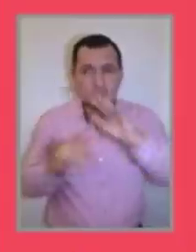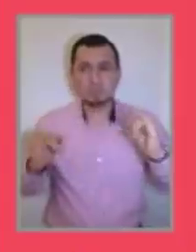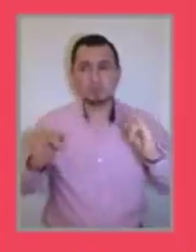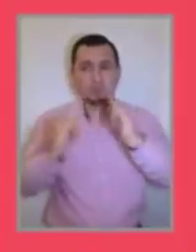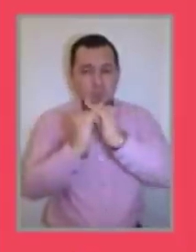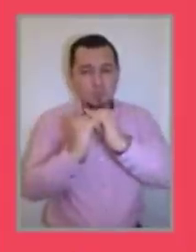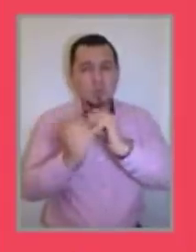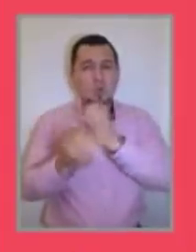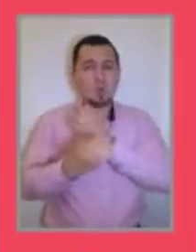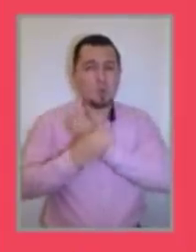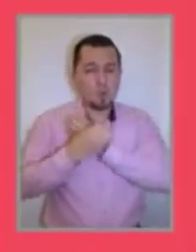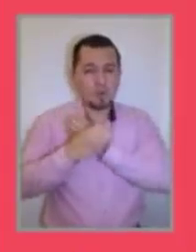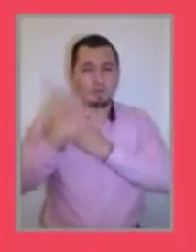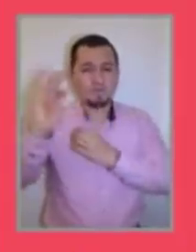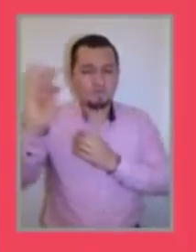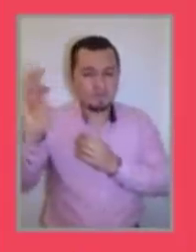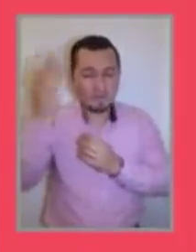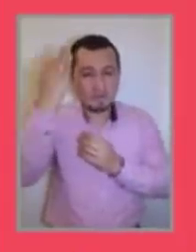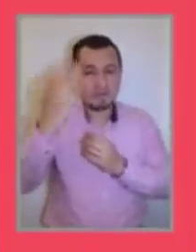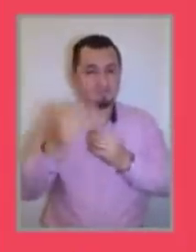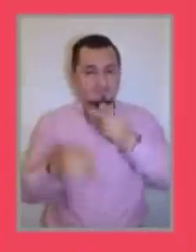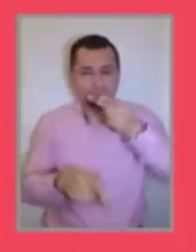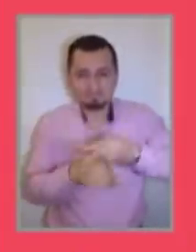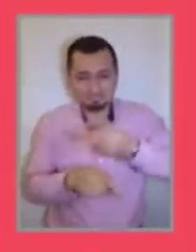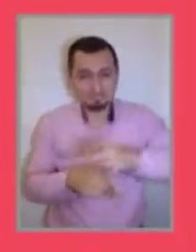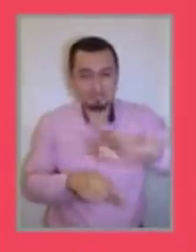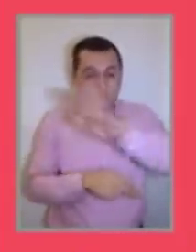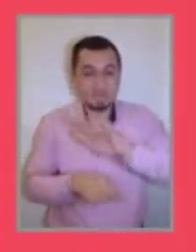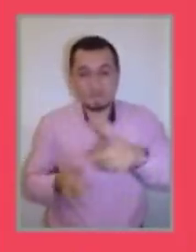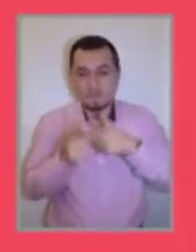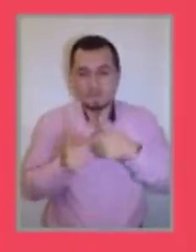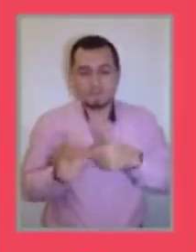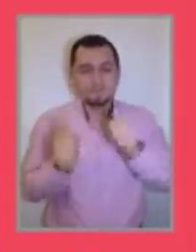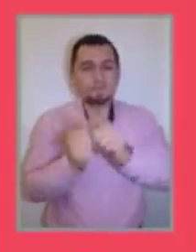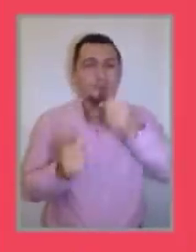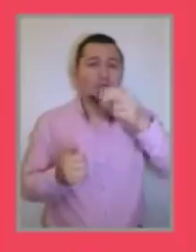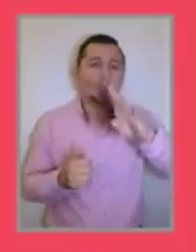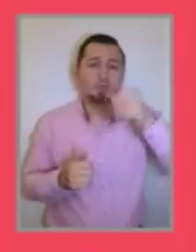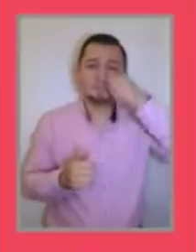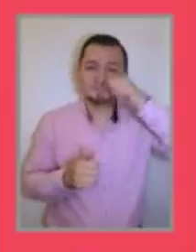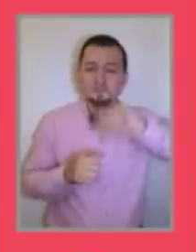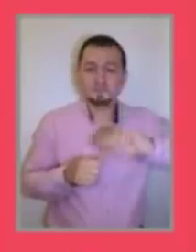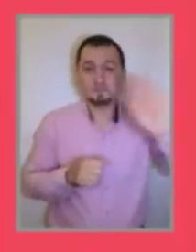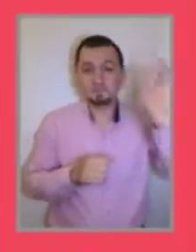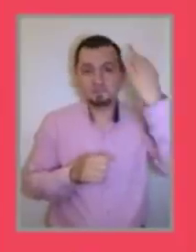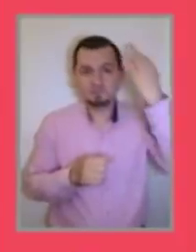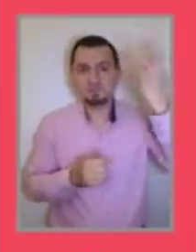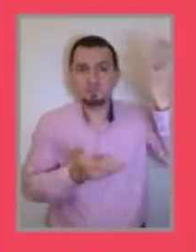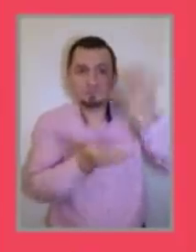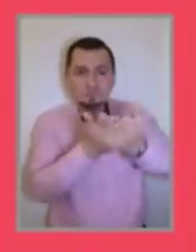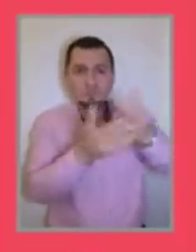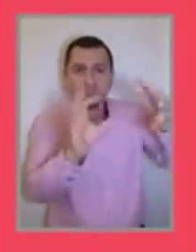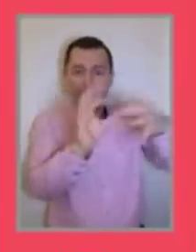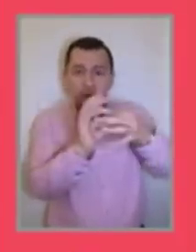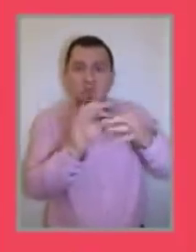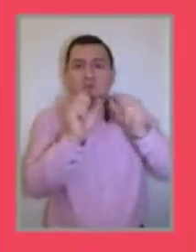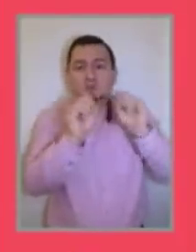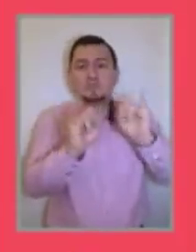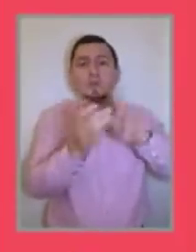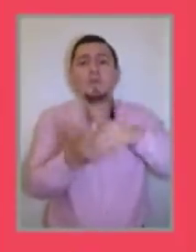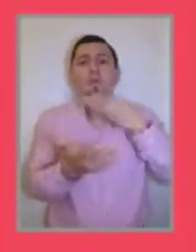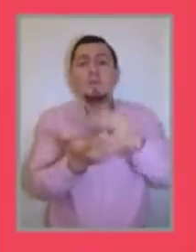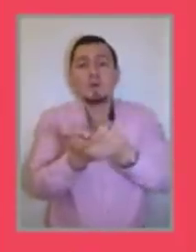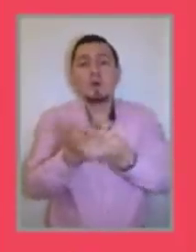instituciones educativas federales de bachillerato, hemos hablado con el subsecretario federal y se van a adaptar a las propuestas que